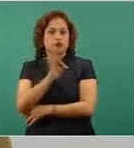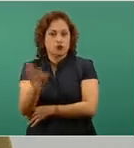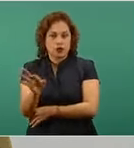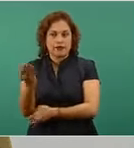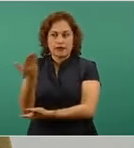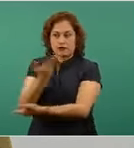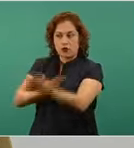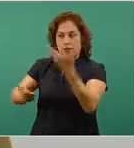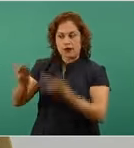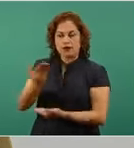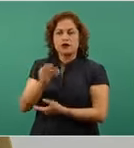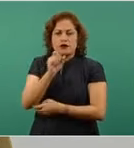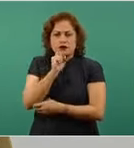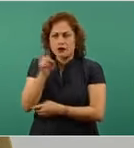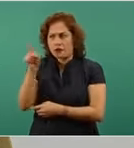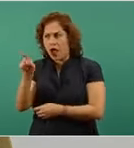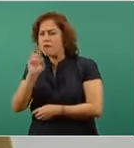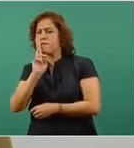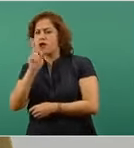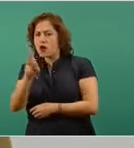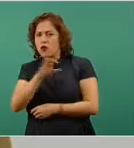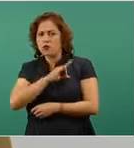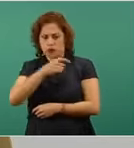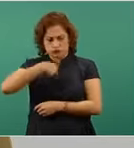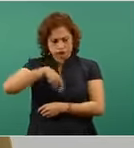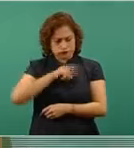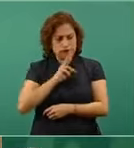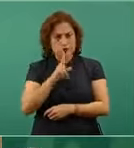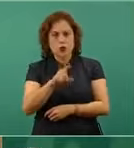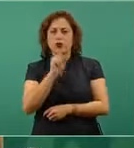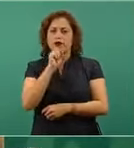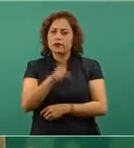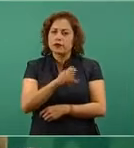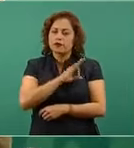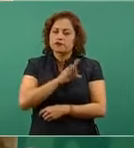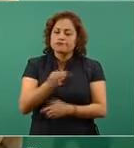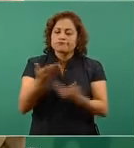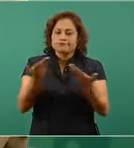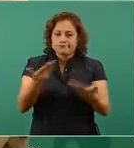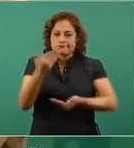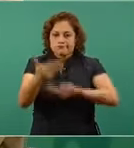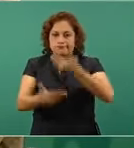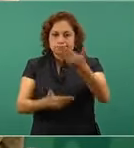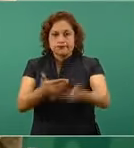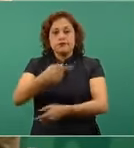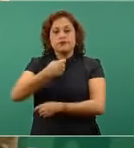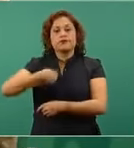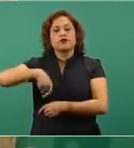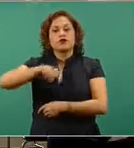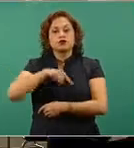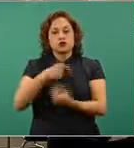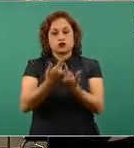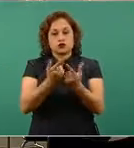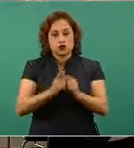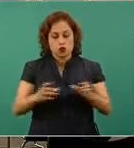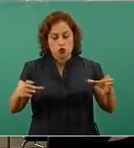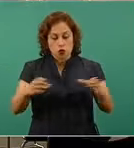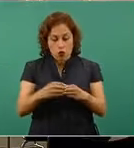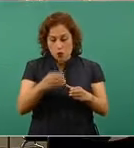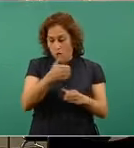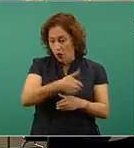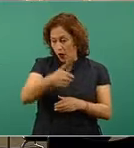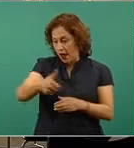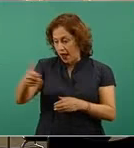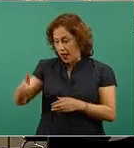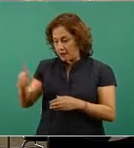para mejorarlo. Y una de las cosas que hemos insistido con los diferentes enlaces Correcaminos es de